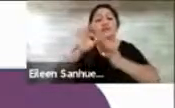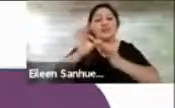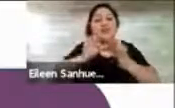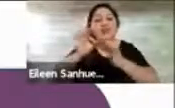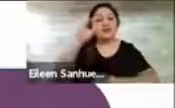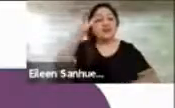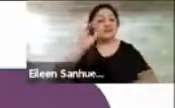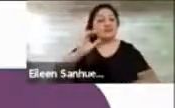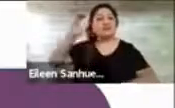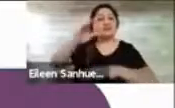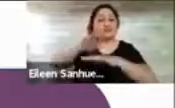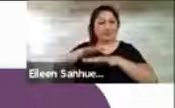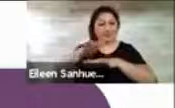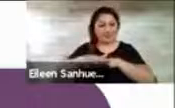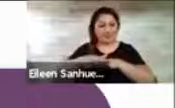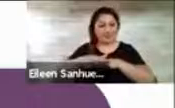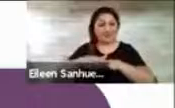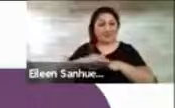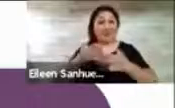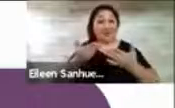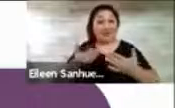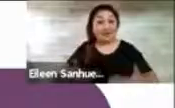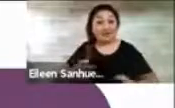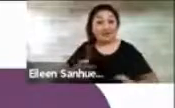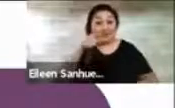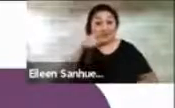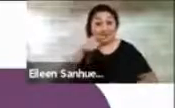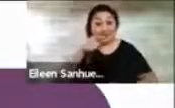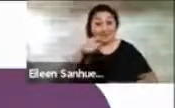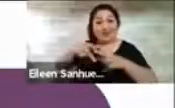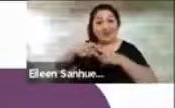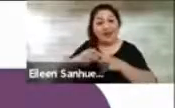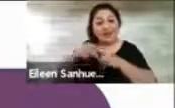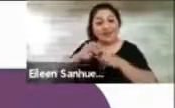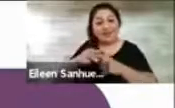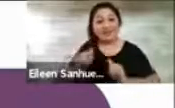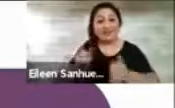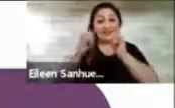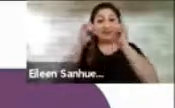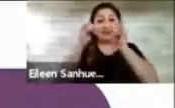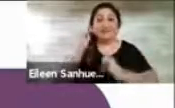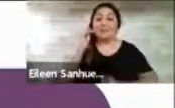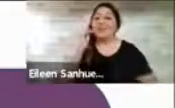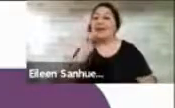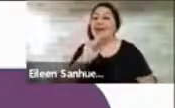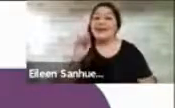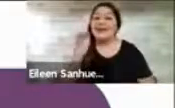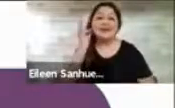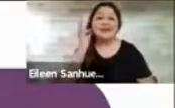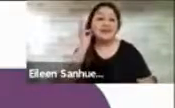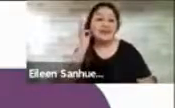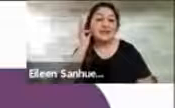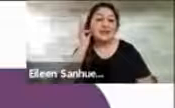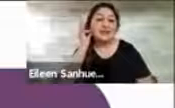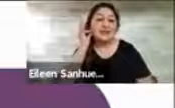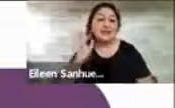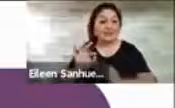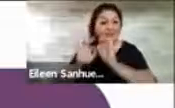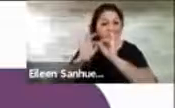etc. Entonces, dándole herramientas que sean entretenidas para ellas especialmente y dándoles también